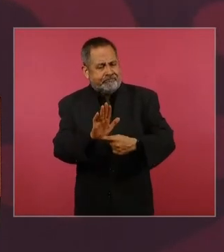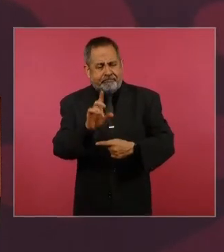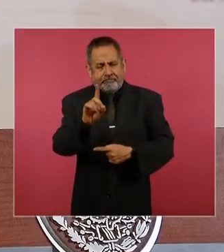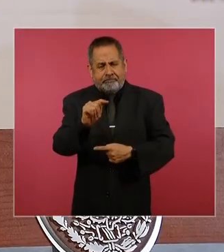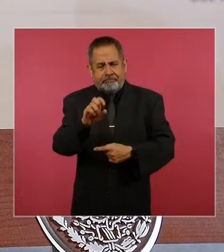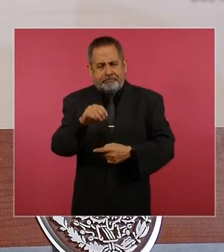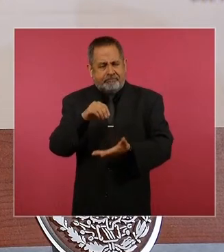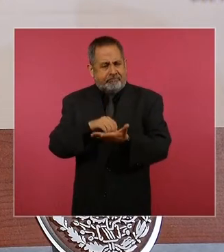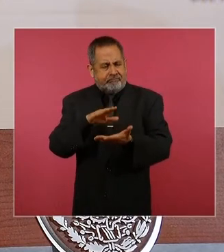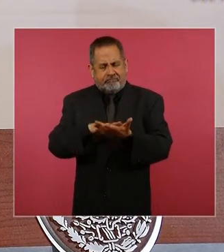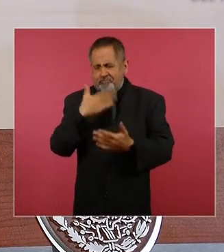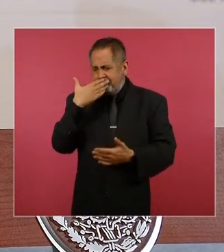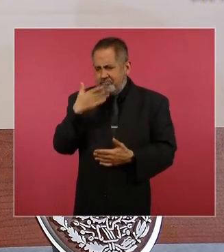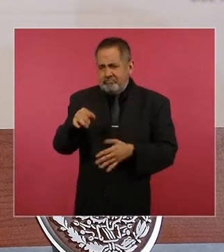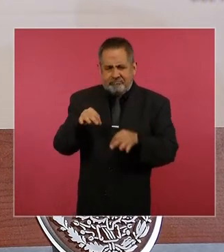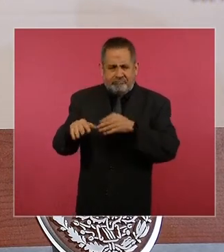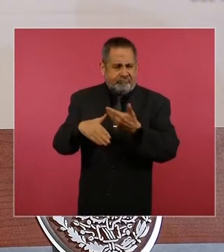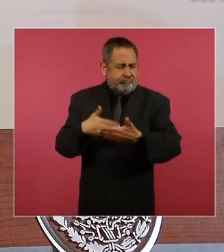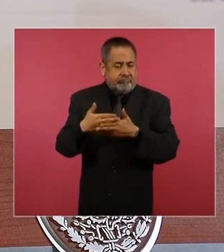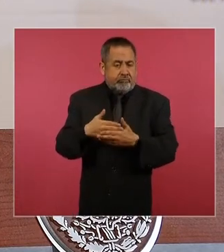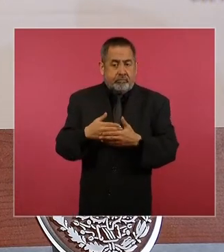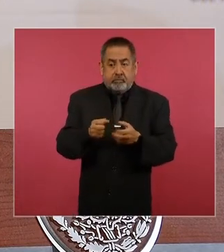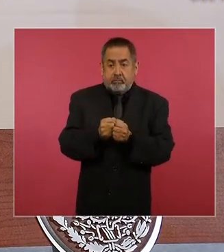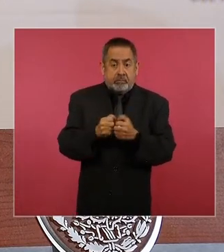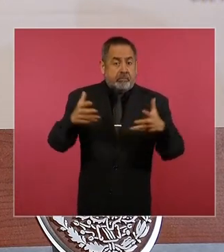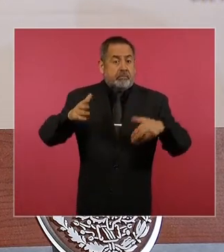datos cómo ha crecido